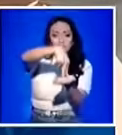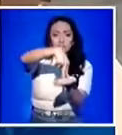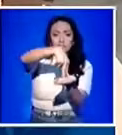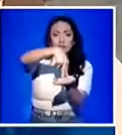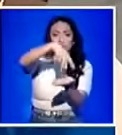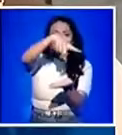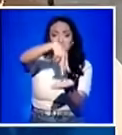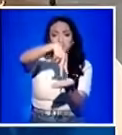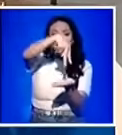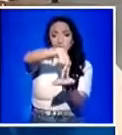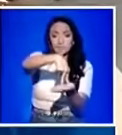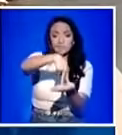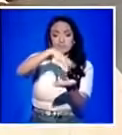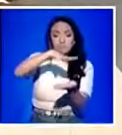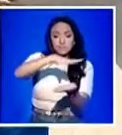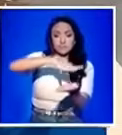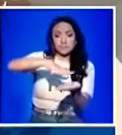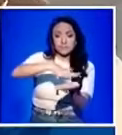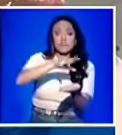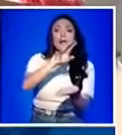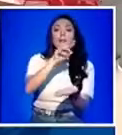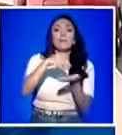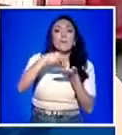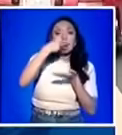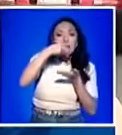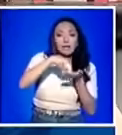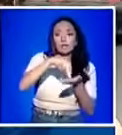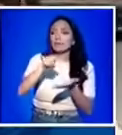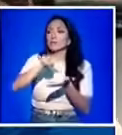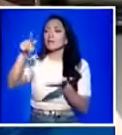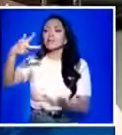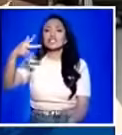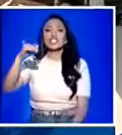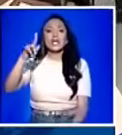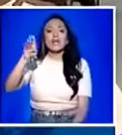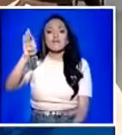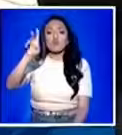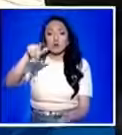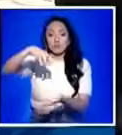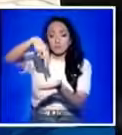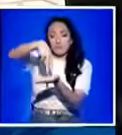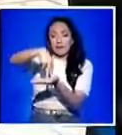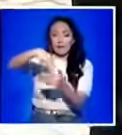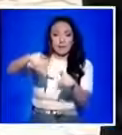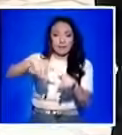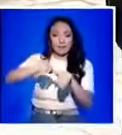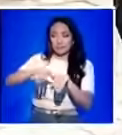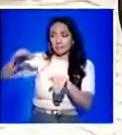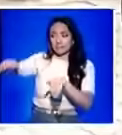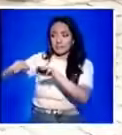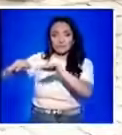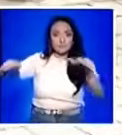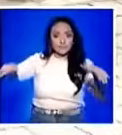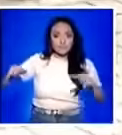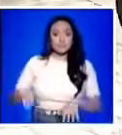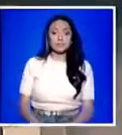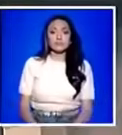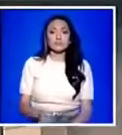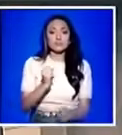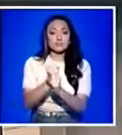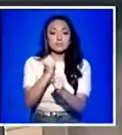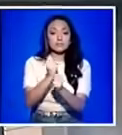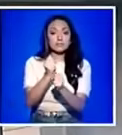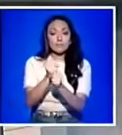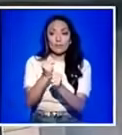lo que corresponde al sector de Magdalena como también en la parte del sector de Chilibulo. Los operativos se ejecutan también dentro de